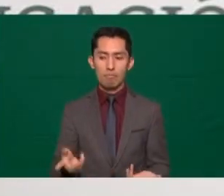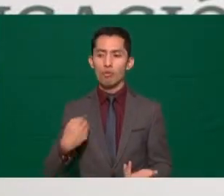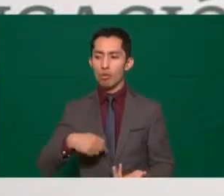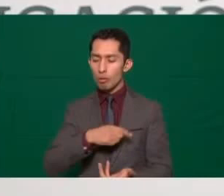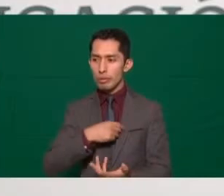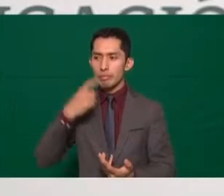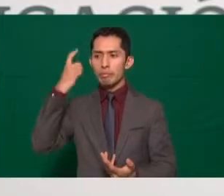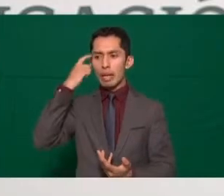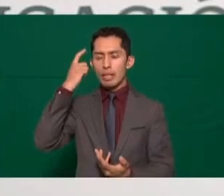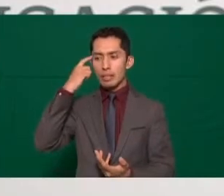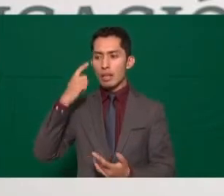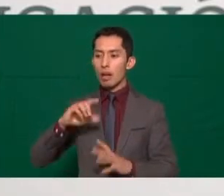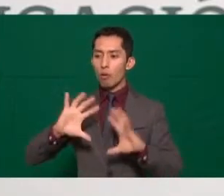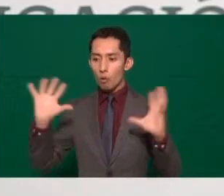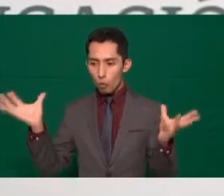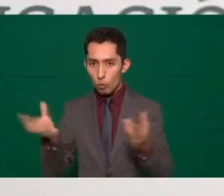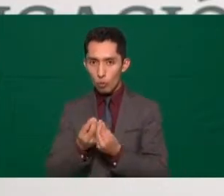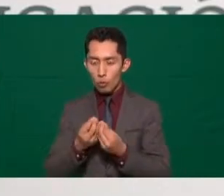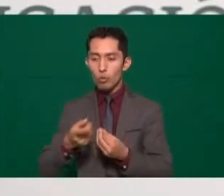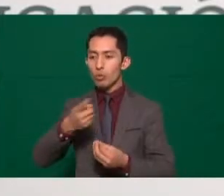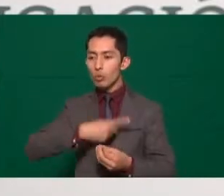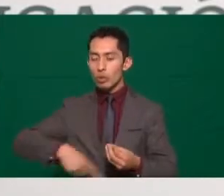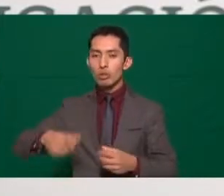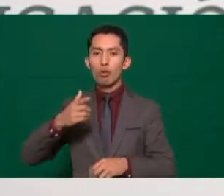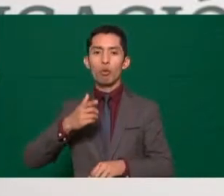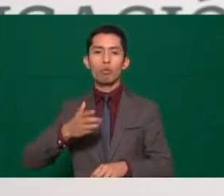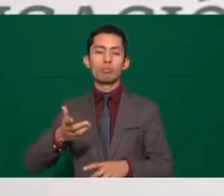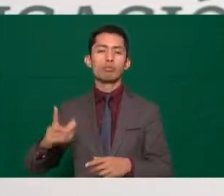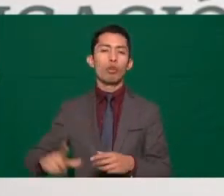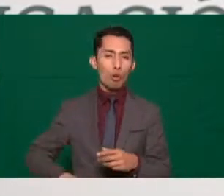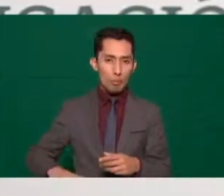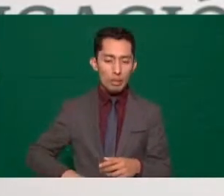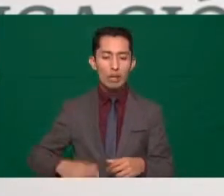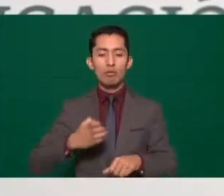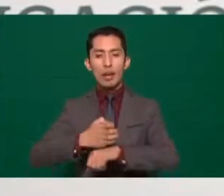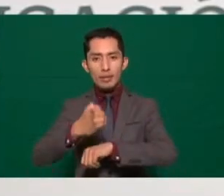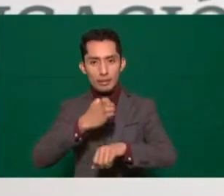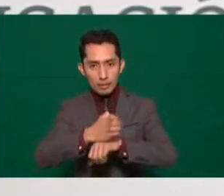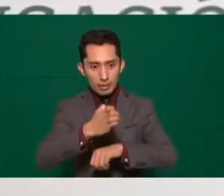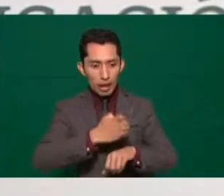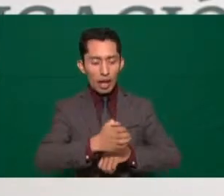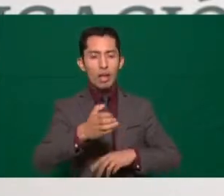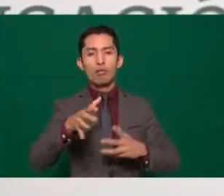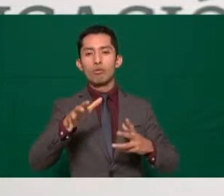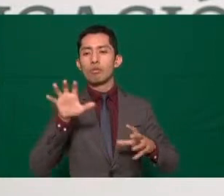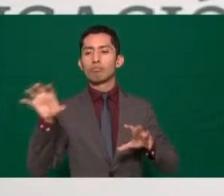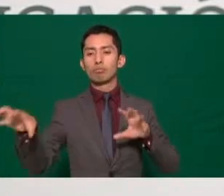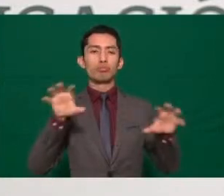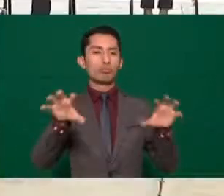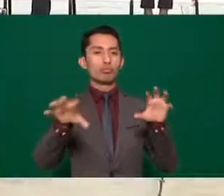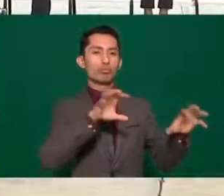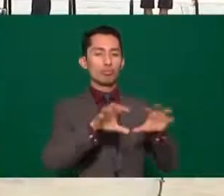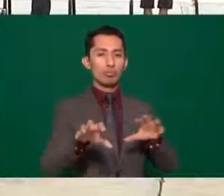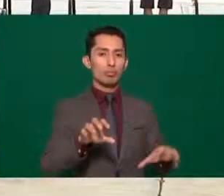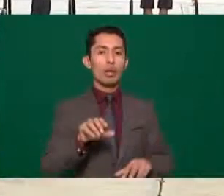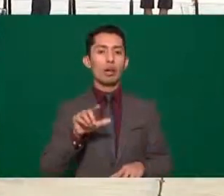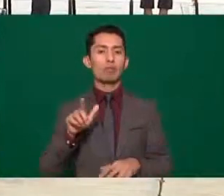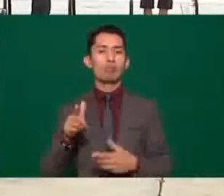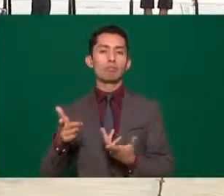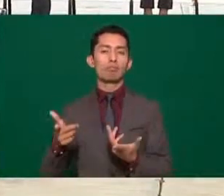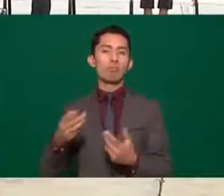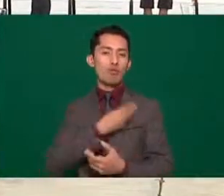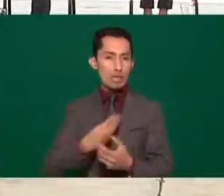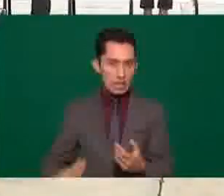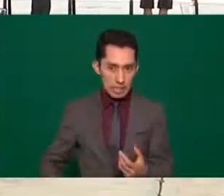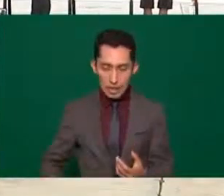trabajar de manera conjunta con los gobiernos estatales y con los gobiernos municipales.